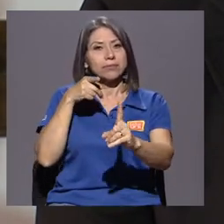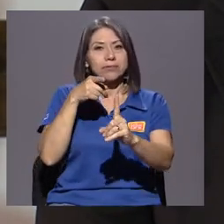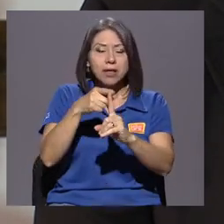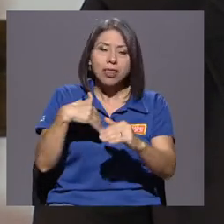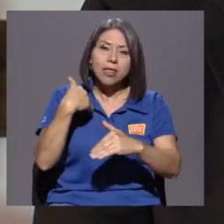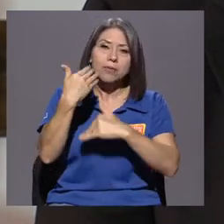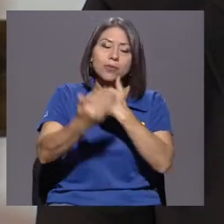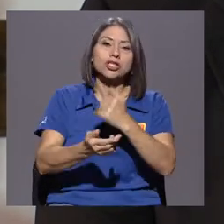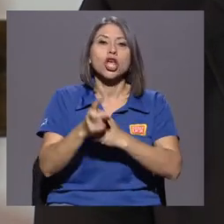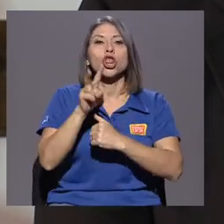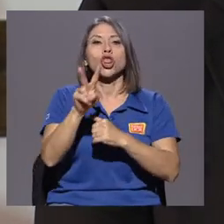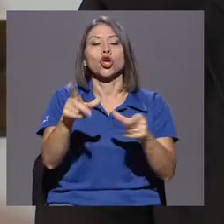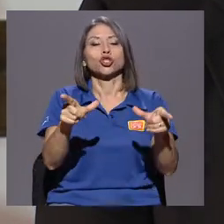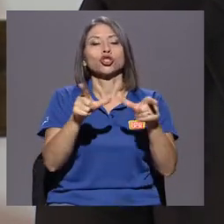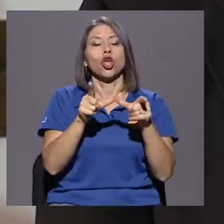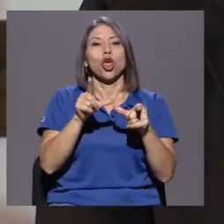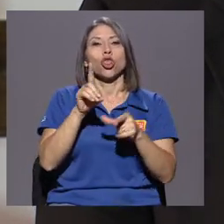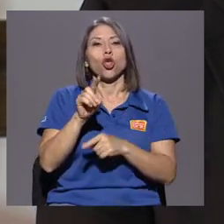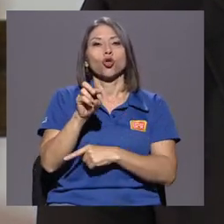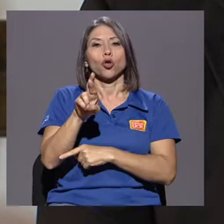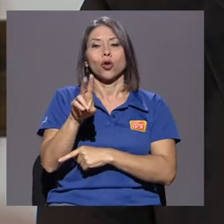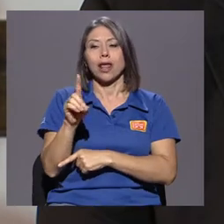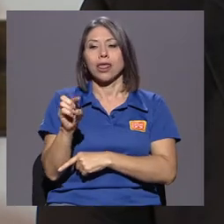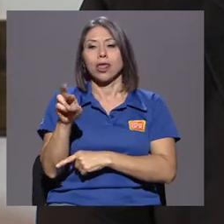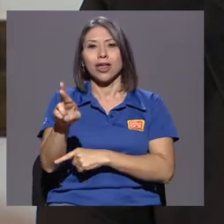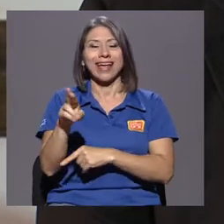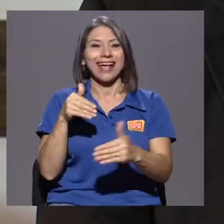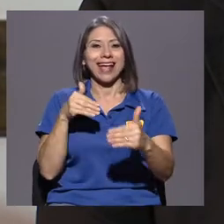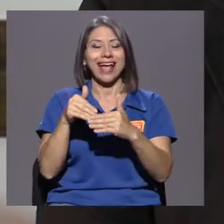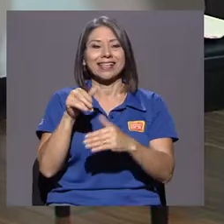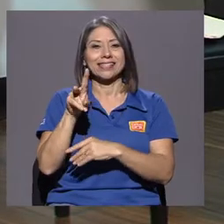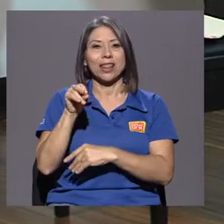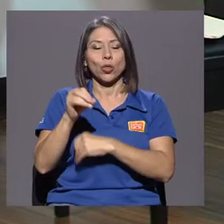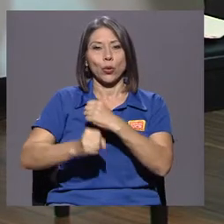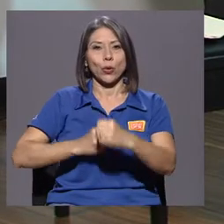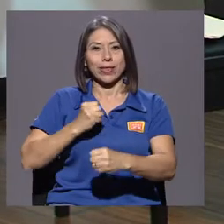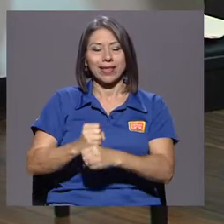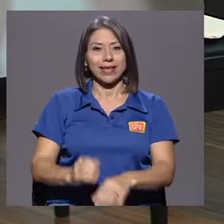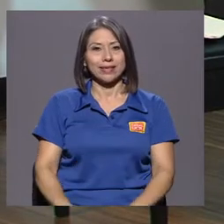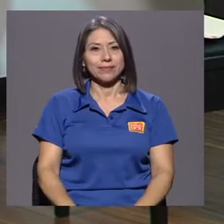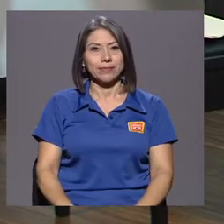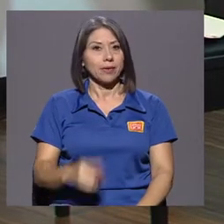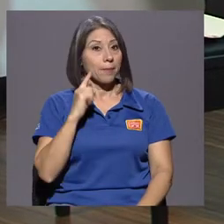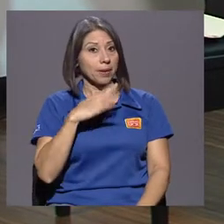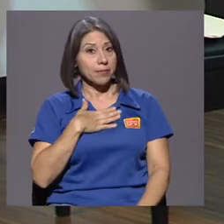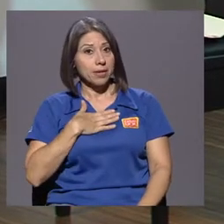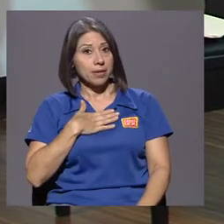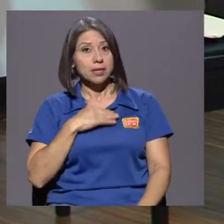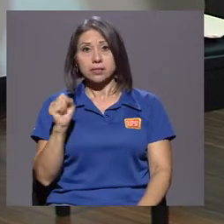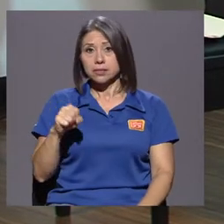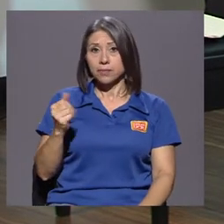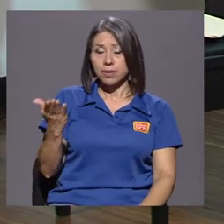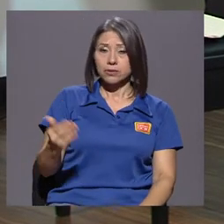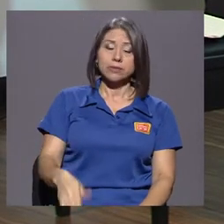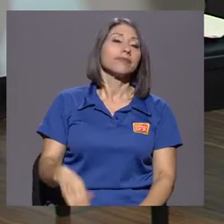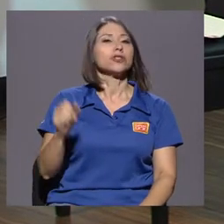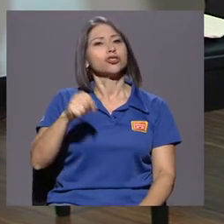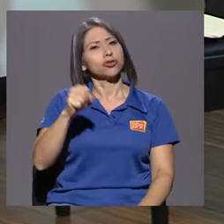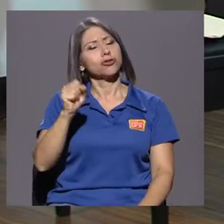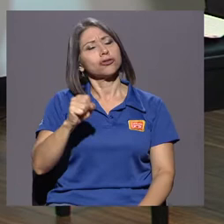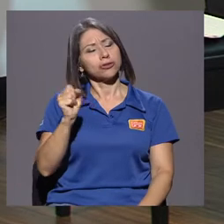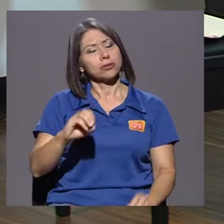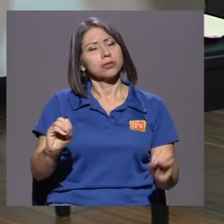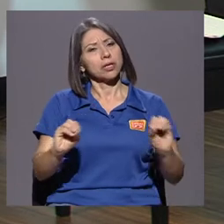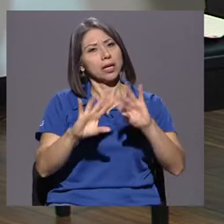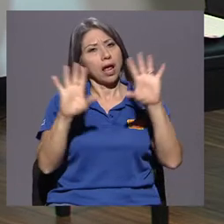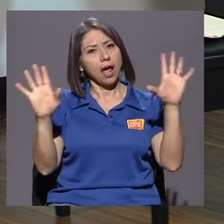que iban a durar también casi dos décadas para mí sí pero sí sí claro sí